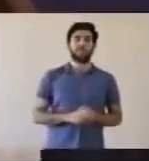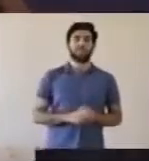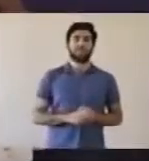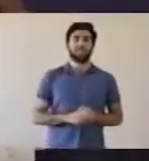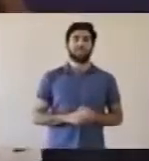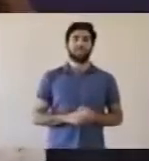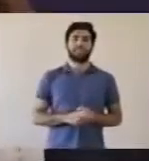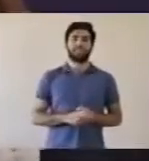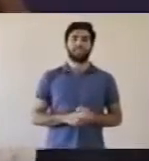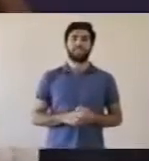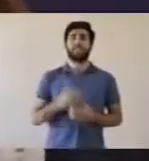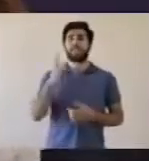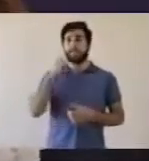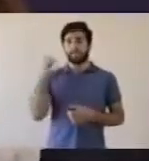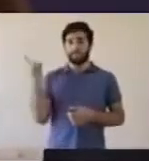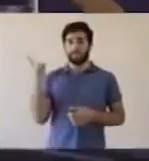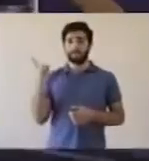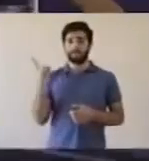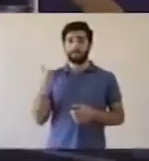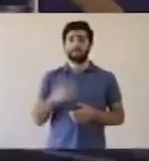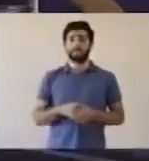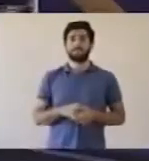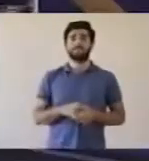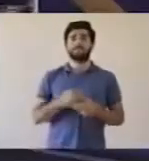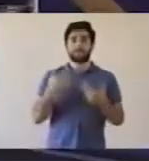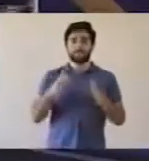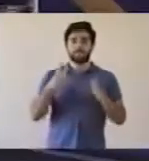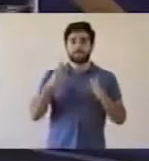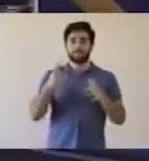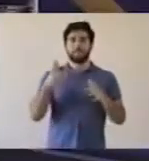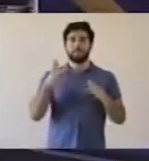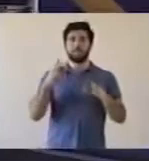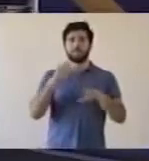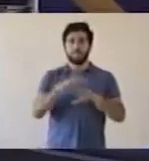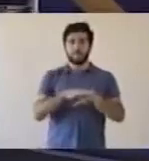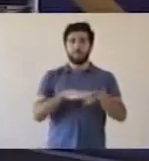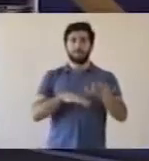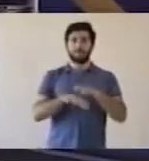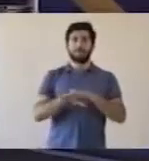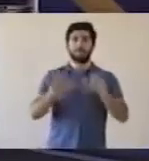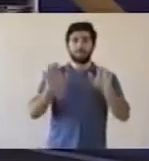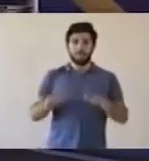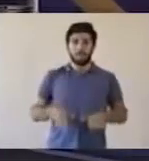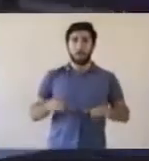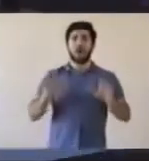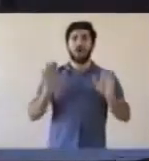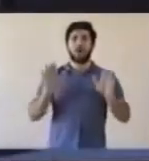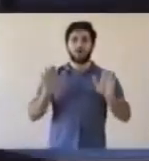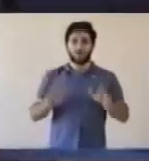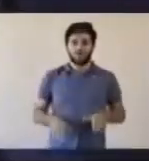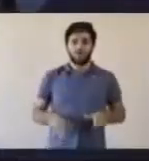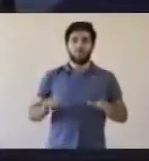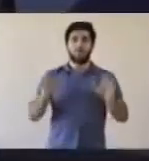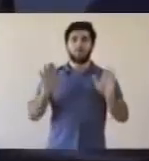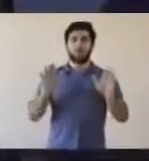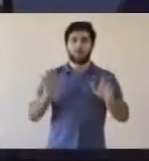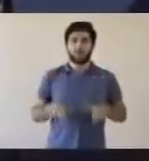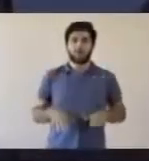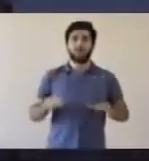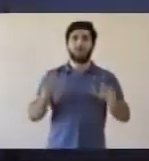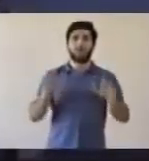1, 2, 3, 4. A tocar, a tocar con las piernas. A tocar, a tocar,